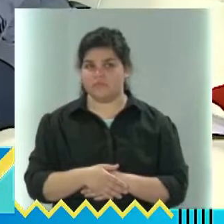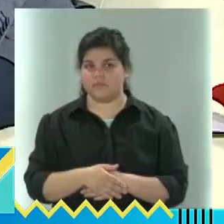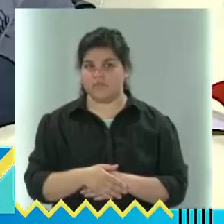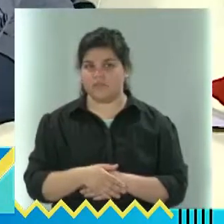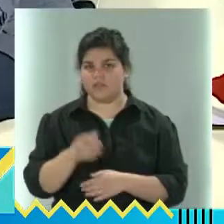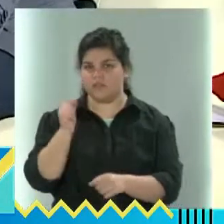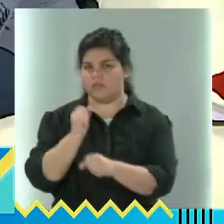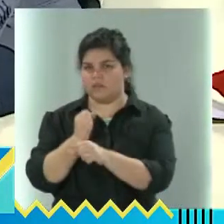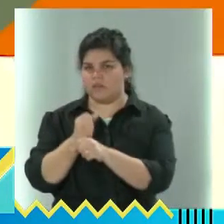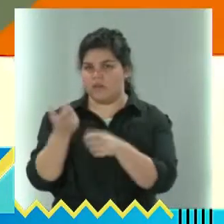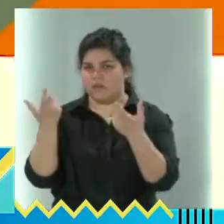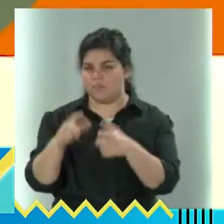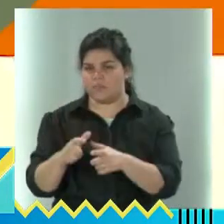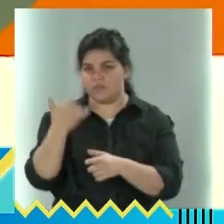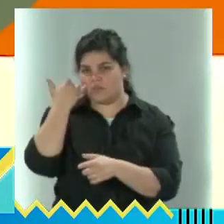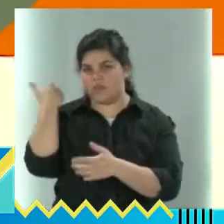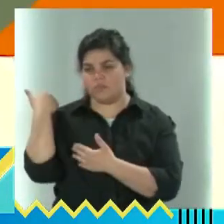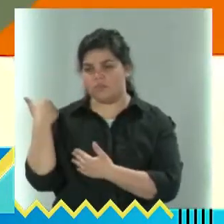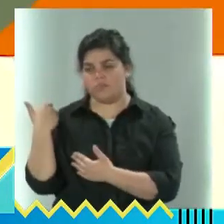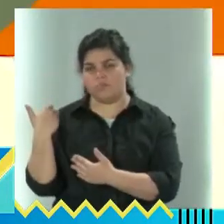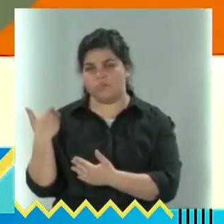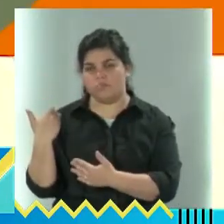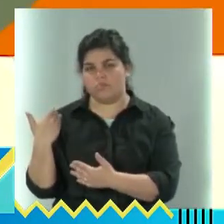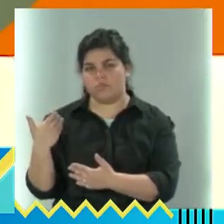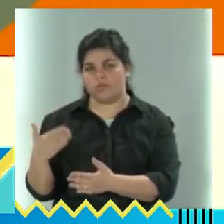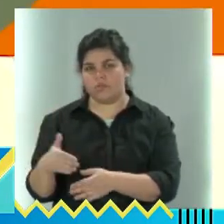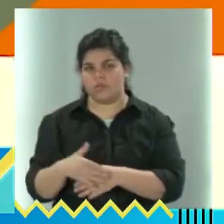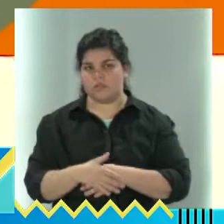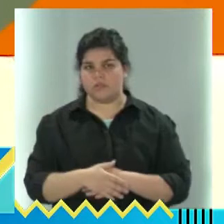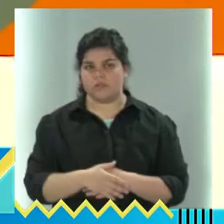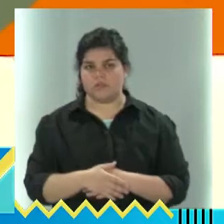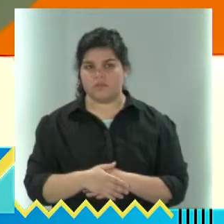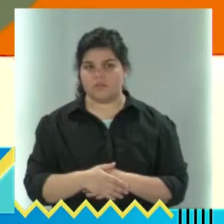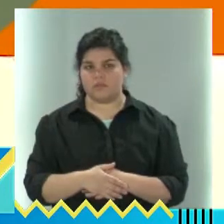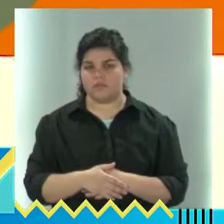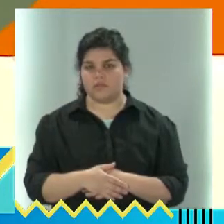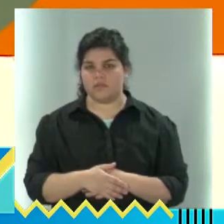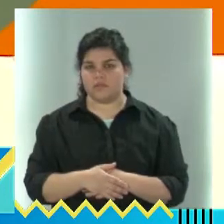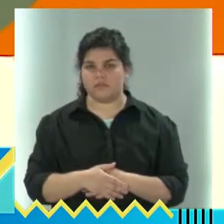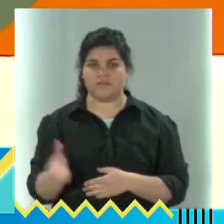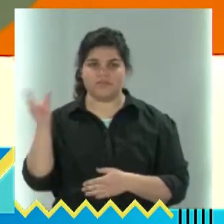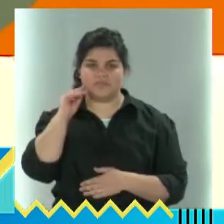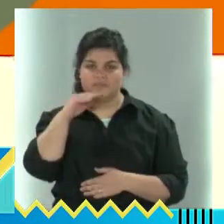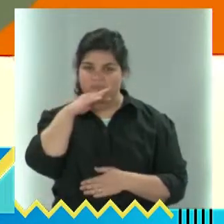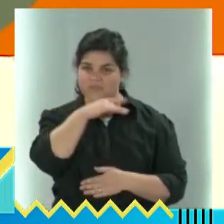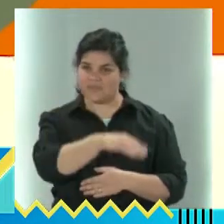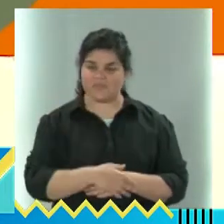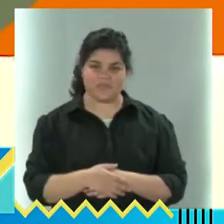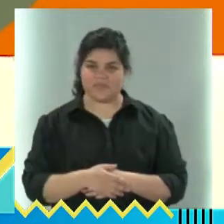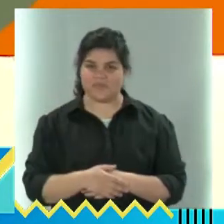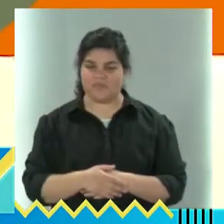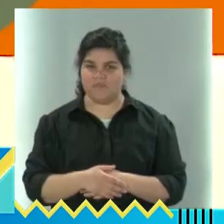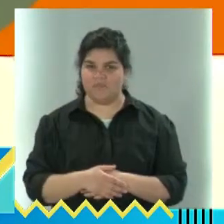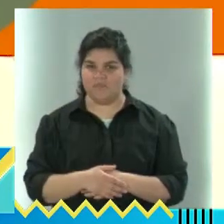hace un largo tiempo. Efectivamente ellos nos dieron su postura en